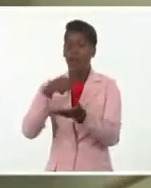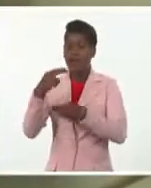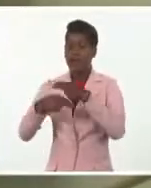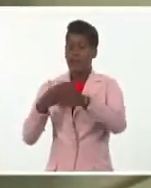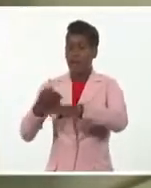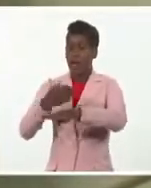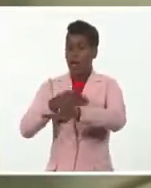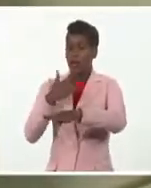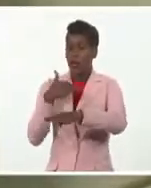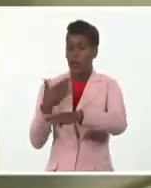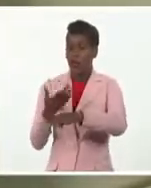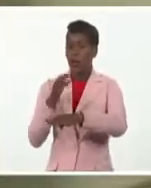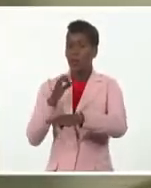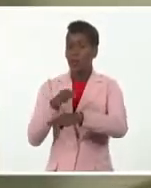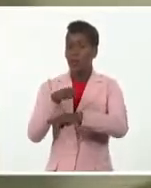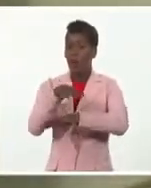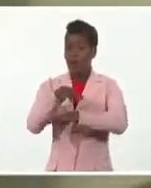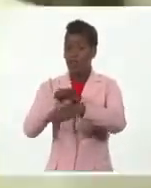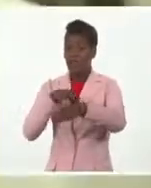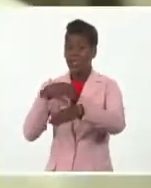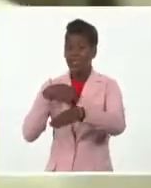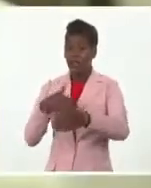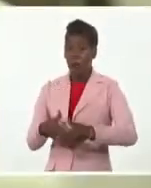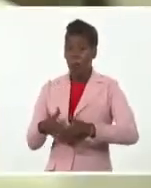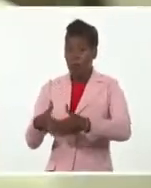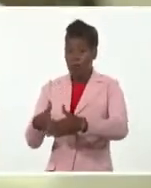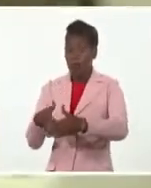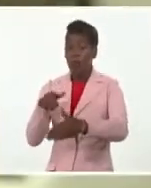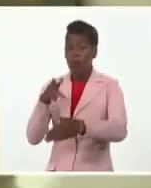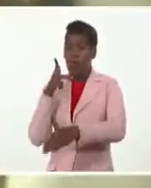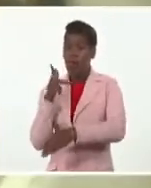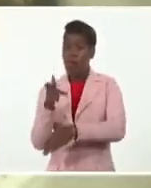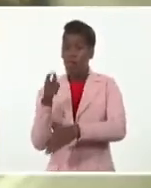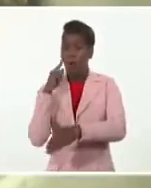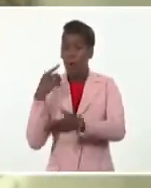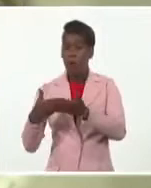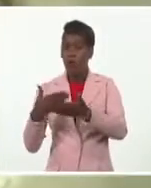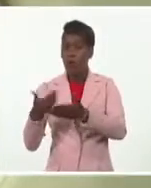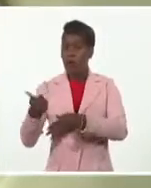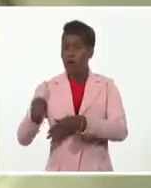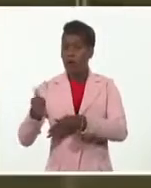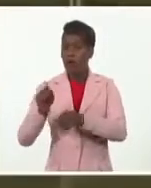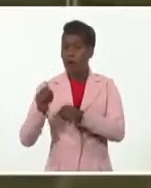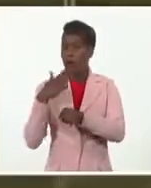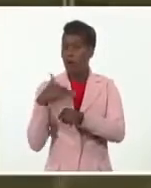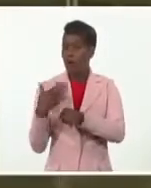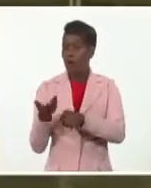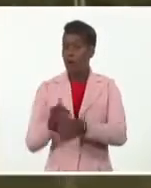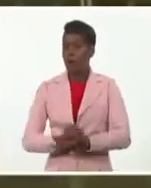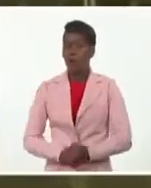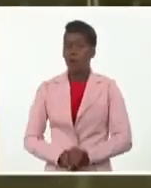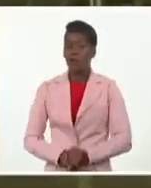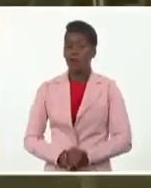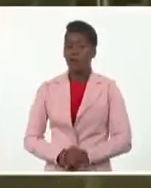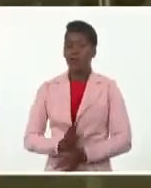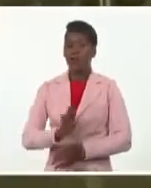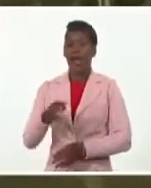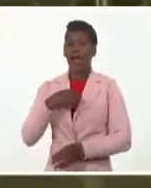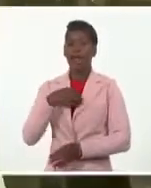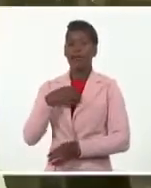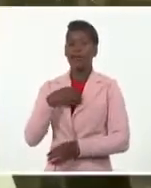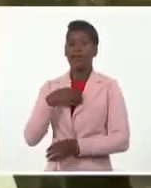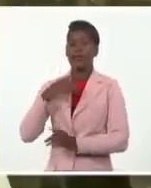de embrio-fetotoxicidad que involucran a madres, fetos y crías de ratas SD. Hemos tenido evidencia de que